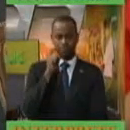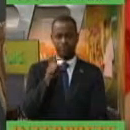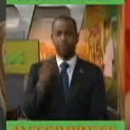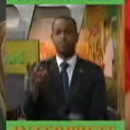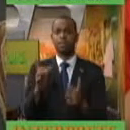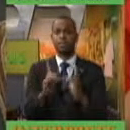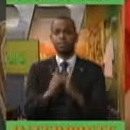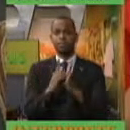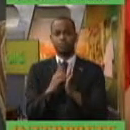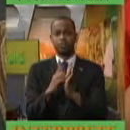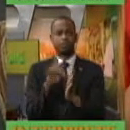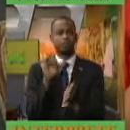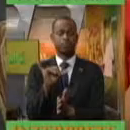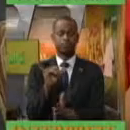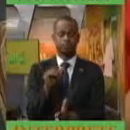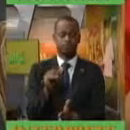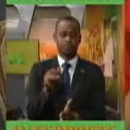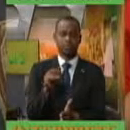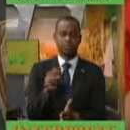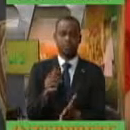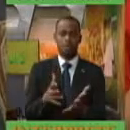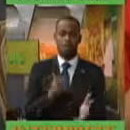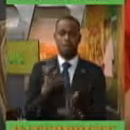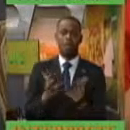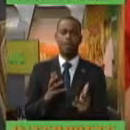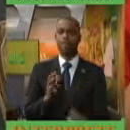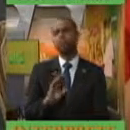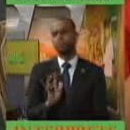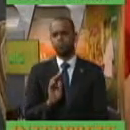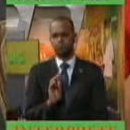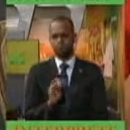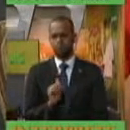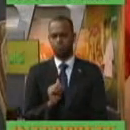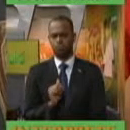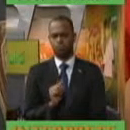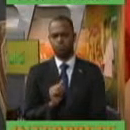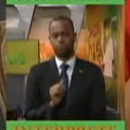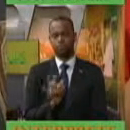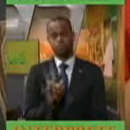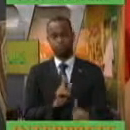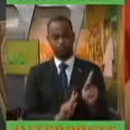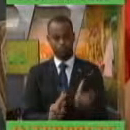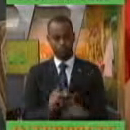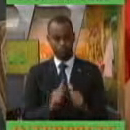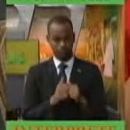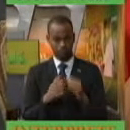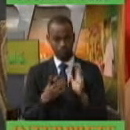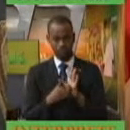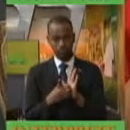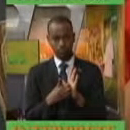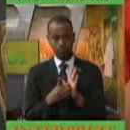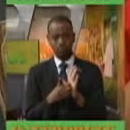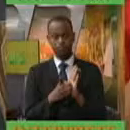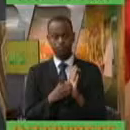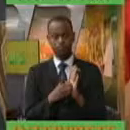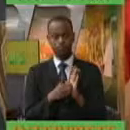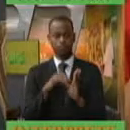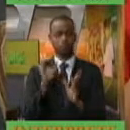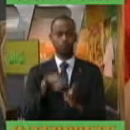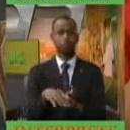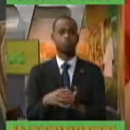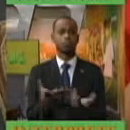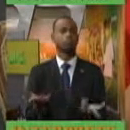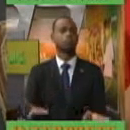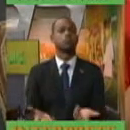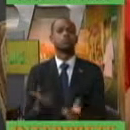discapacidad no es un tabú, no solamente en Guayubín, en toda mi provincia. Hablar de personas con discapacidad en Guayubín ya no es algo que